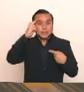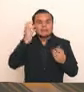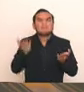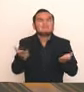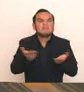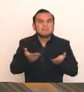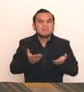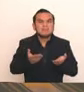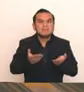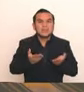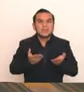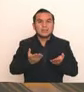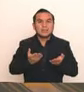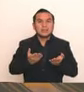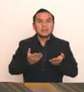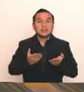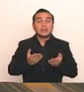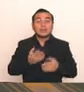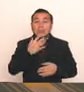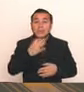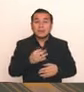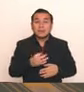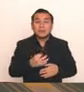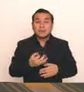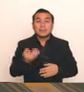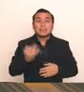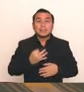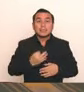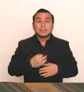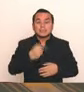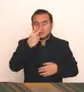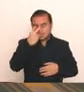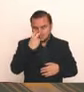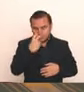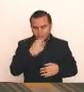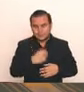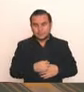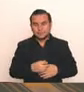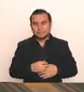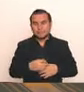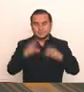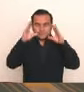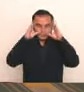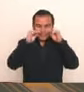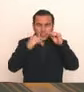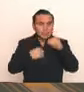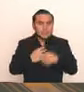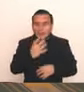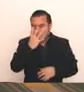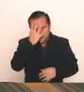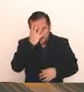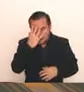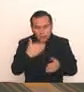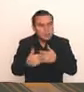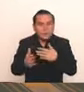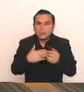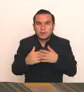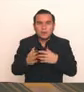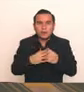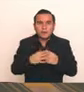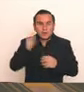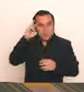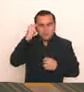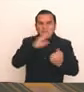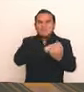ejercicio le pido que por favor cierra los ojos cierre los no tenga vergüenza de quien está a la par no al menos